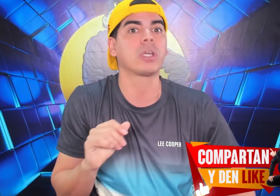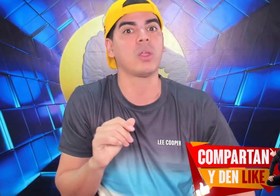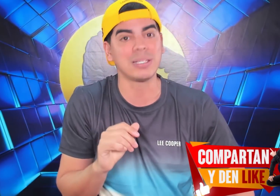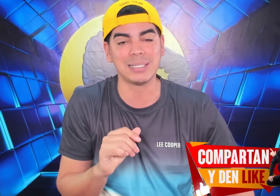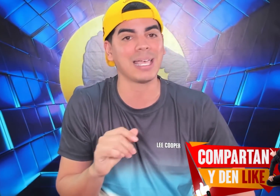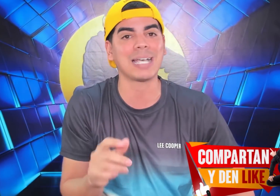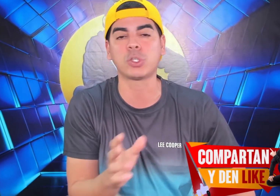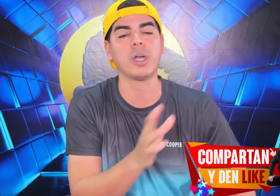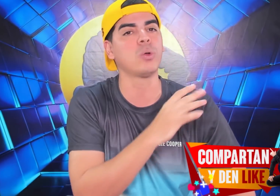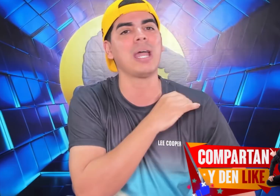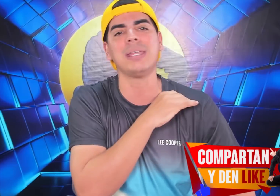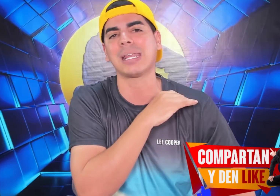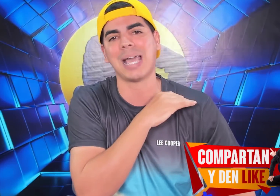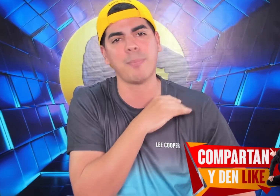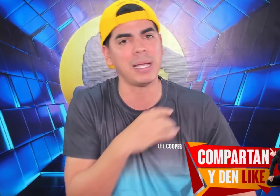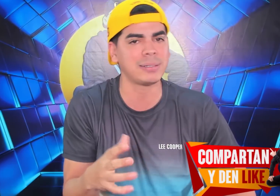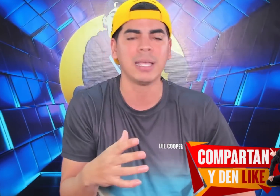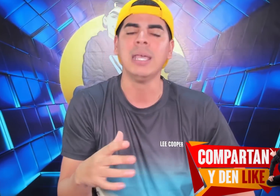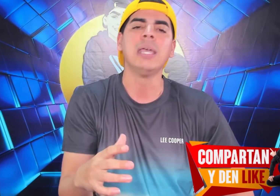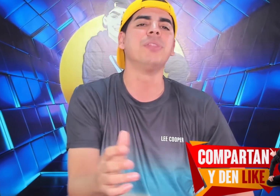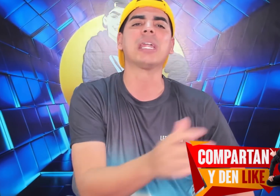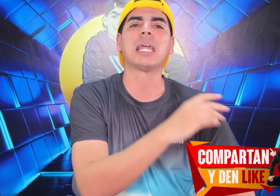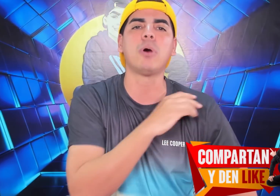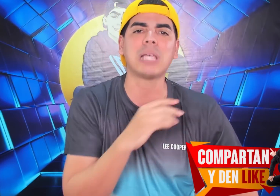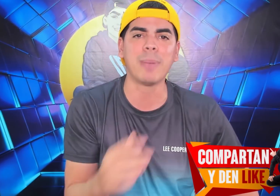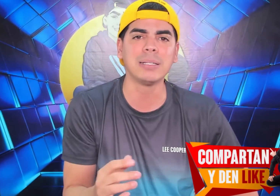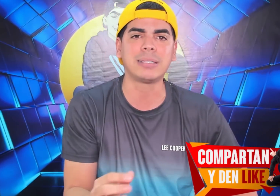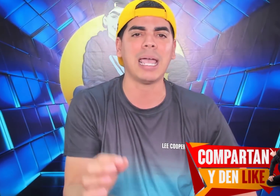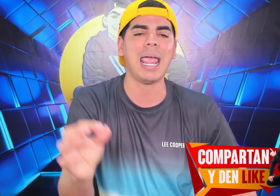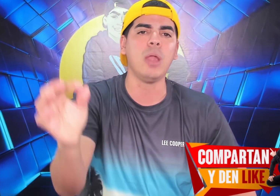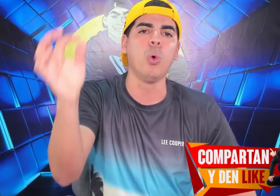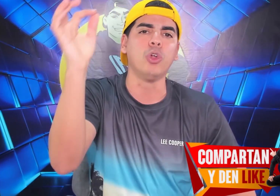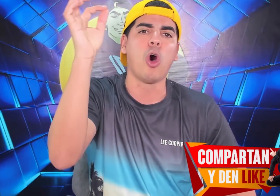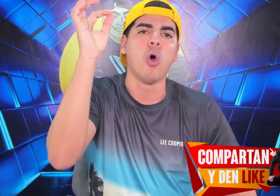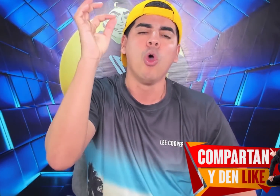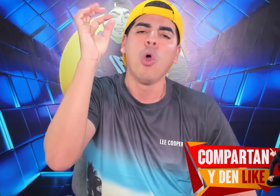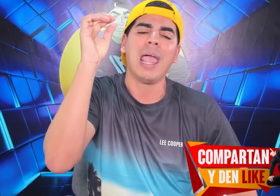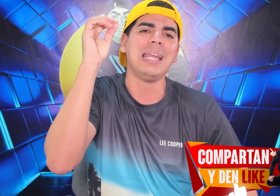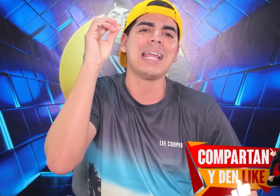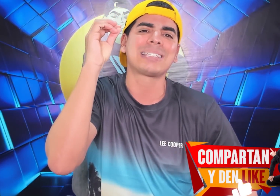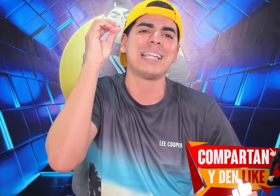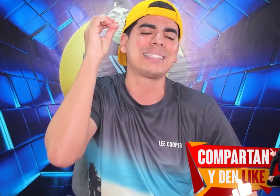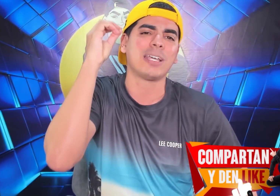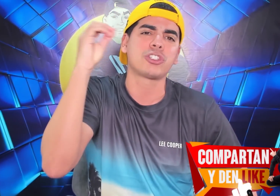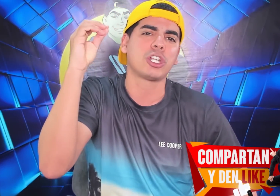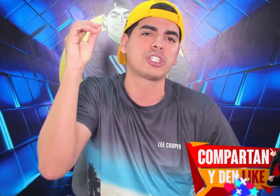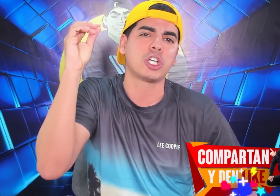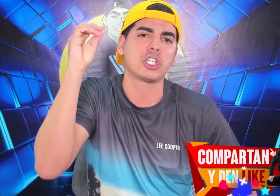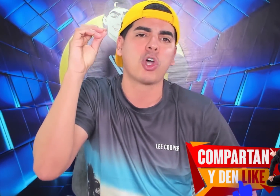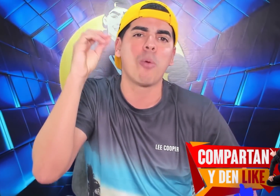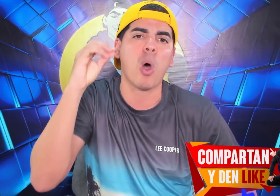algo, bueno, quiero decirte de que esto no es ni realmente, ni remotamente el